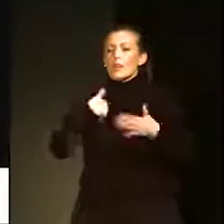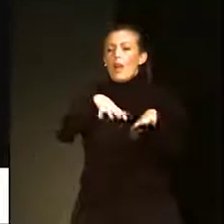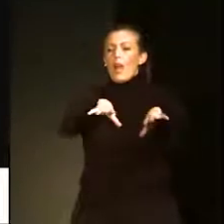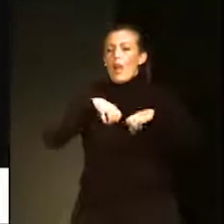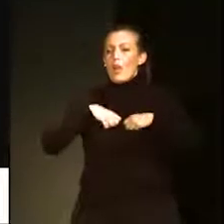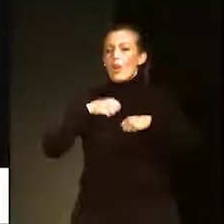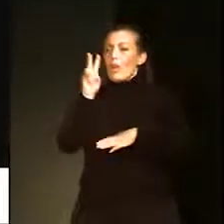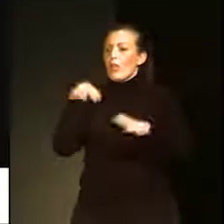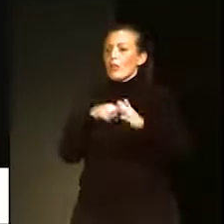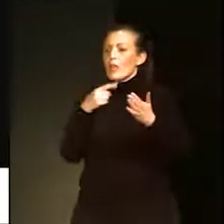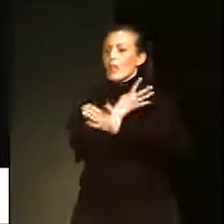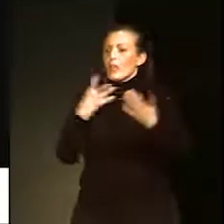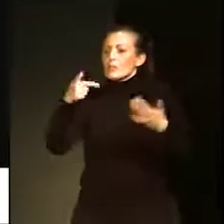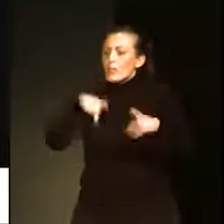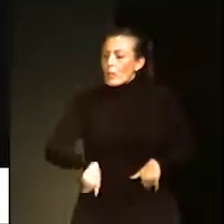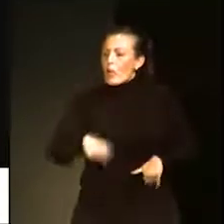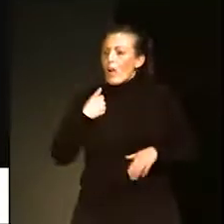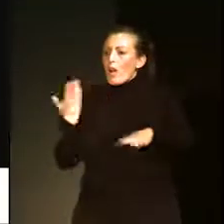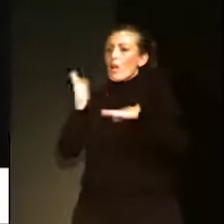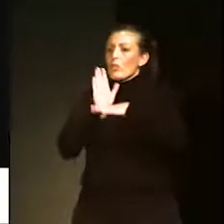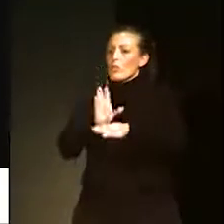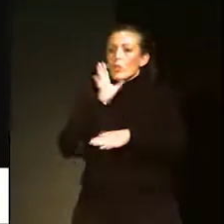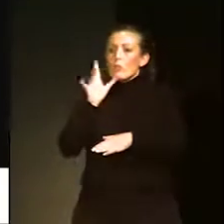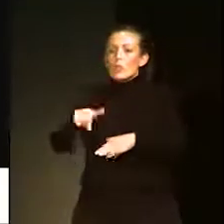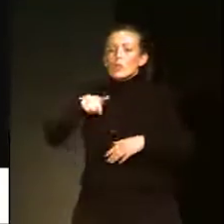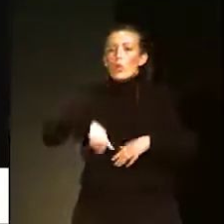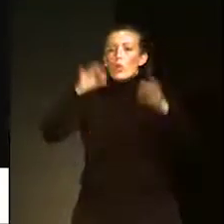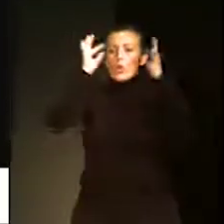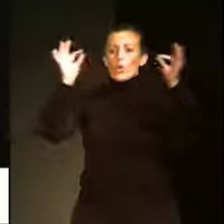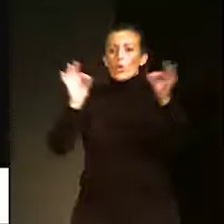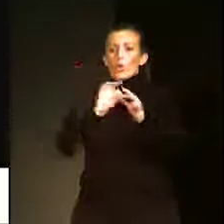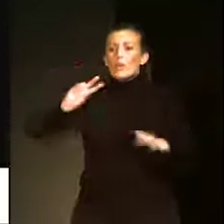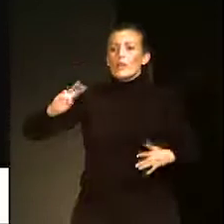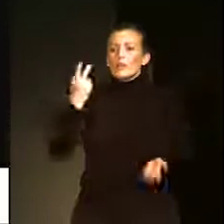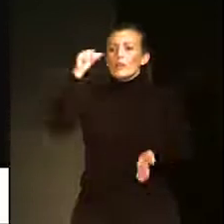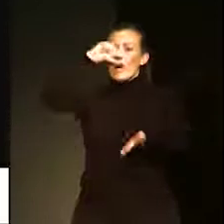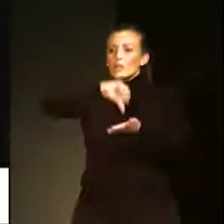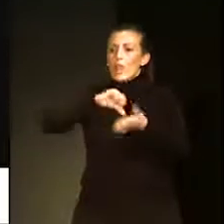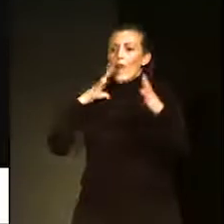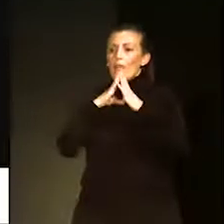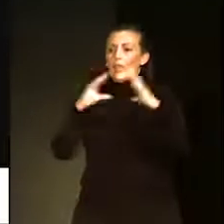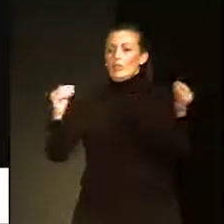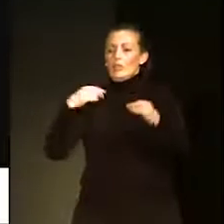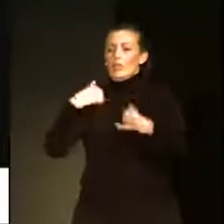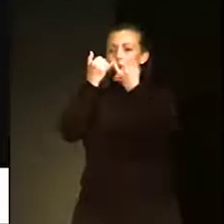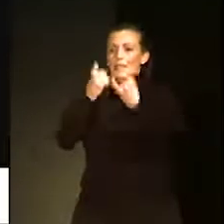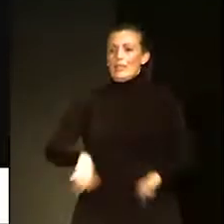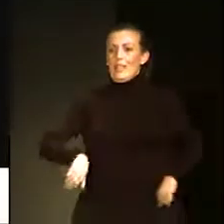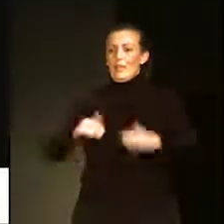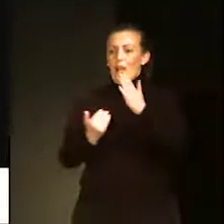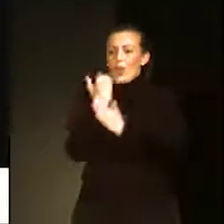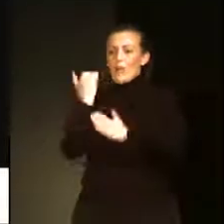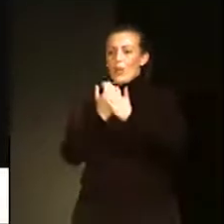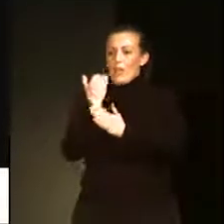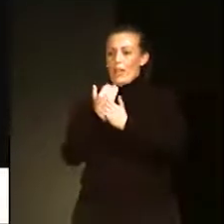de 2019. Córdoba es, por tanto, la segunda ciudad de Andalucía en la que se celebran las jornadas, tras